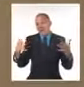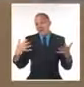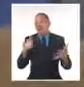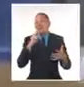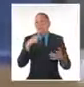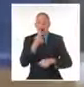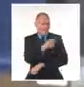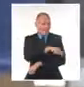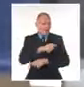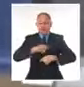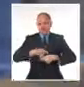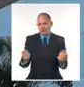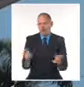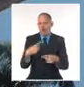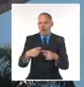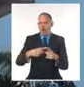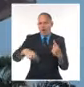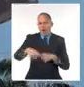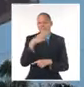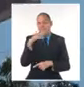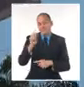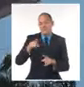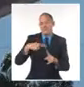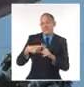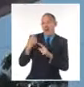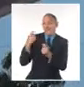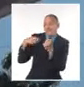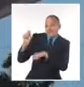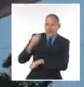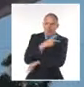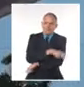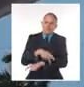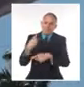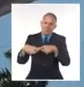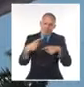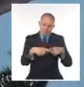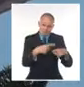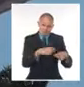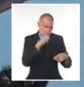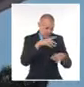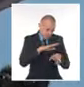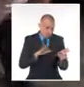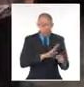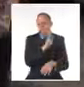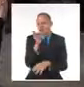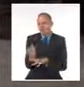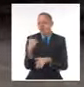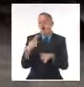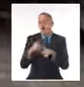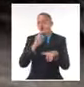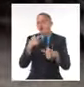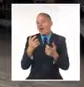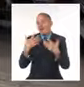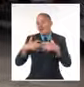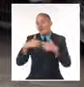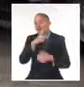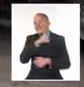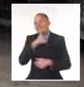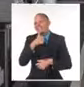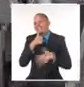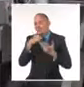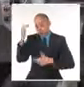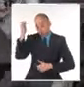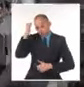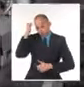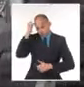los principales mercados internacionales. A la fábrica extractora de aceite de coco llegó posteriormente el jefe de Estado.